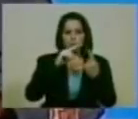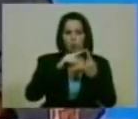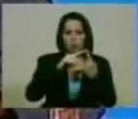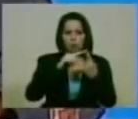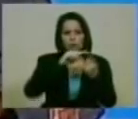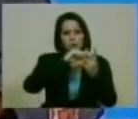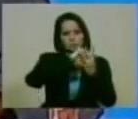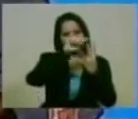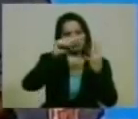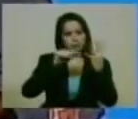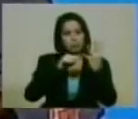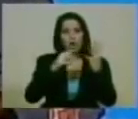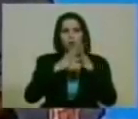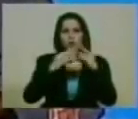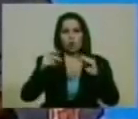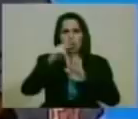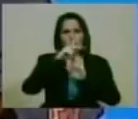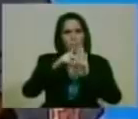uno de los planes